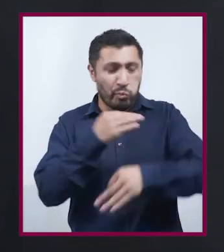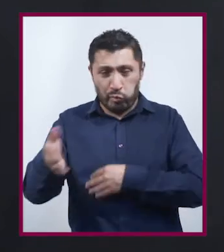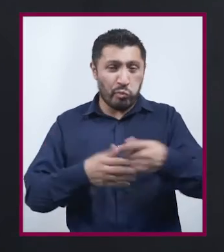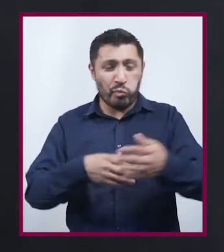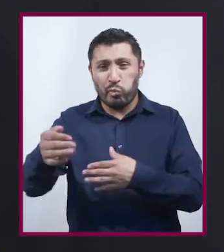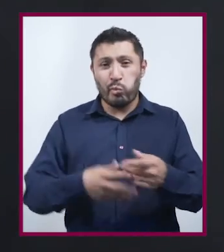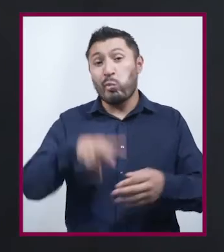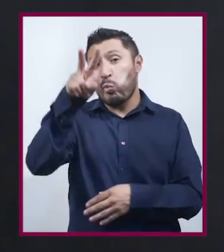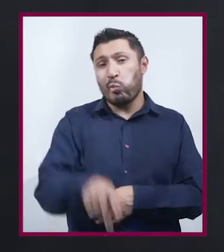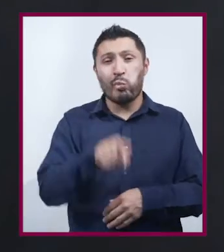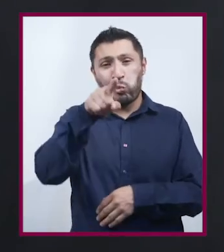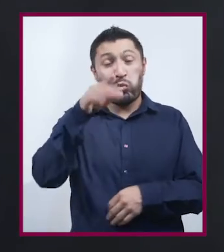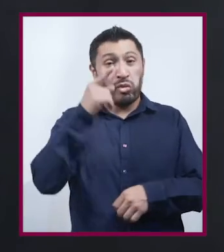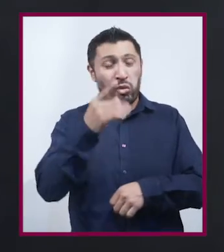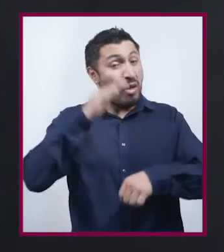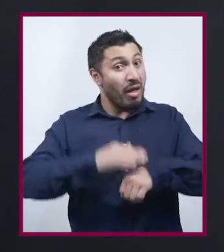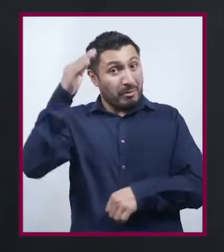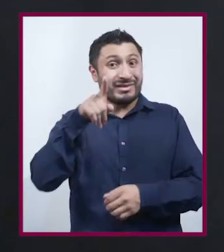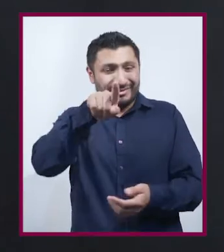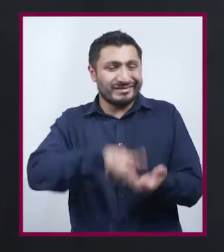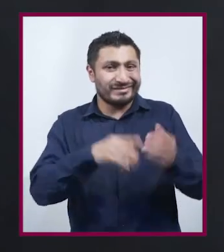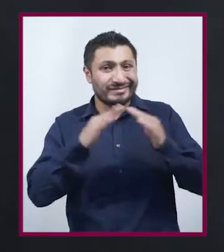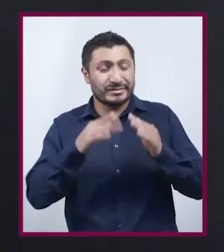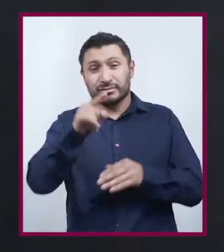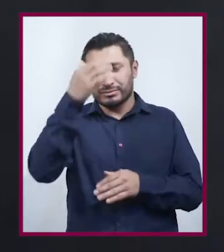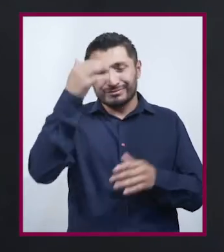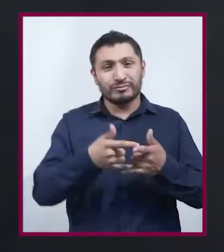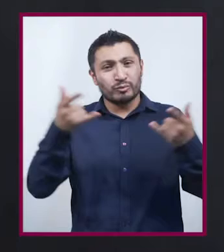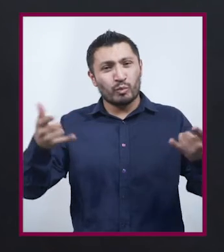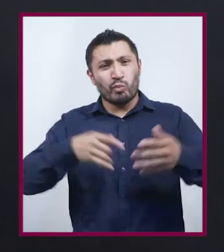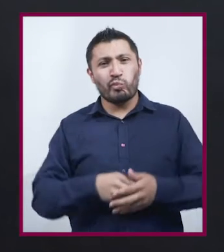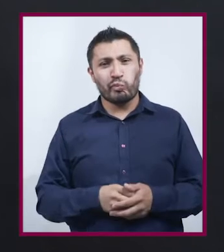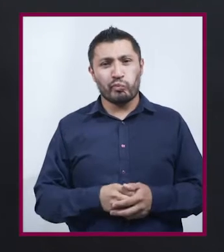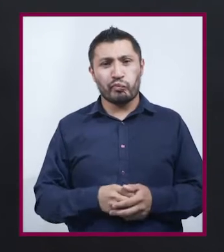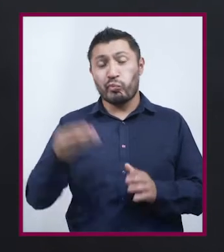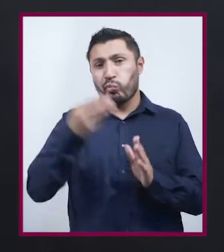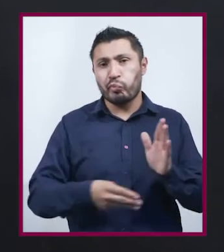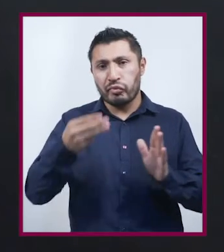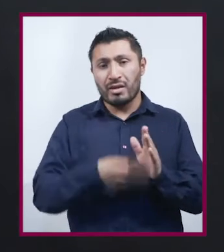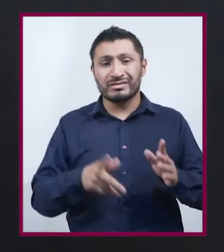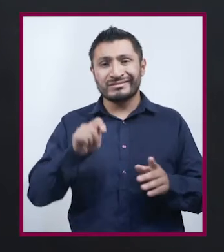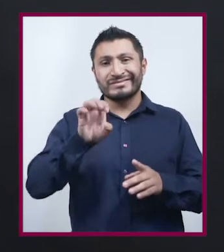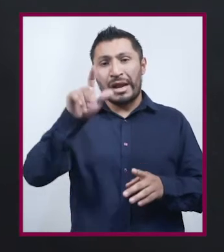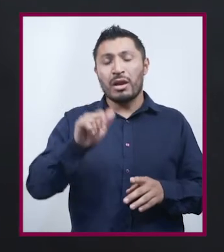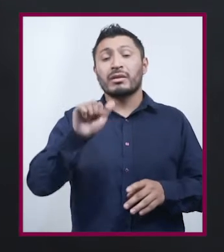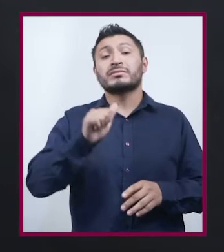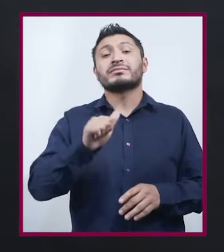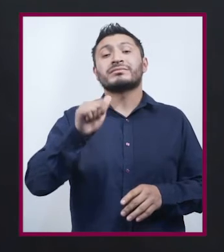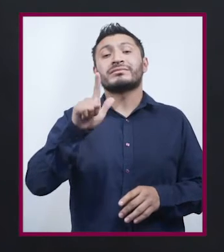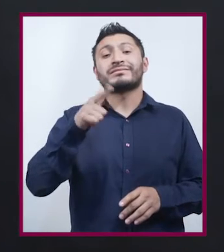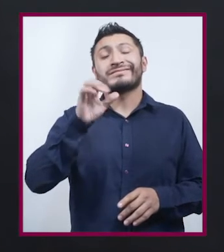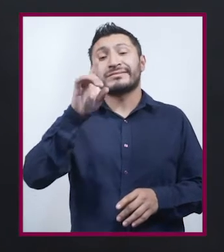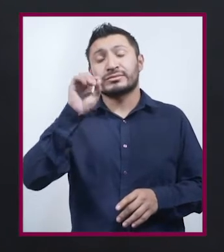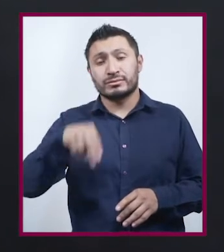moda. ¿Verdad que tienes más de uno en tu casa? ¿Conoces su historia? La mezclilla es una tela de algodón que se tiñe de